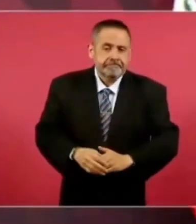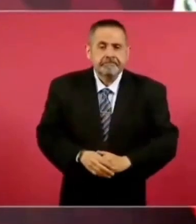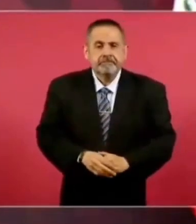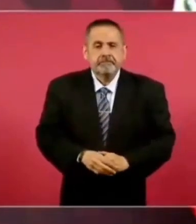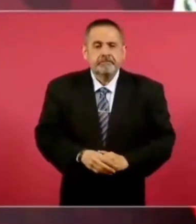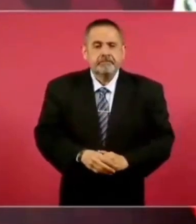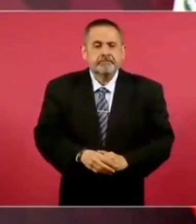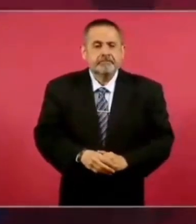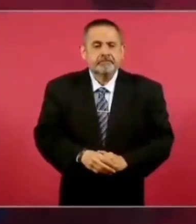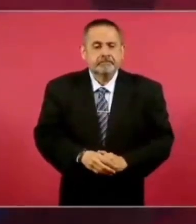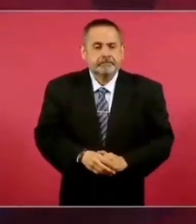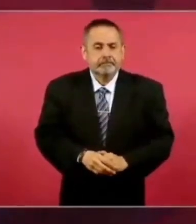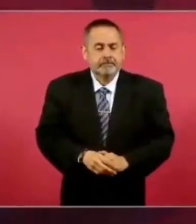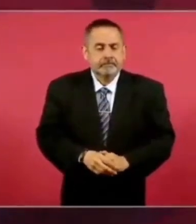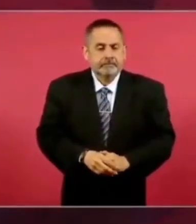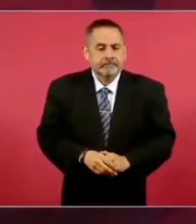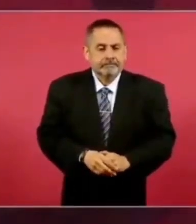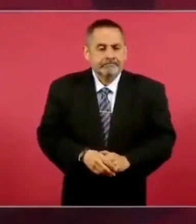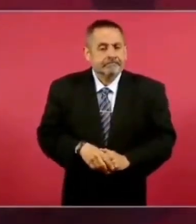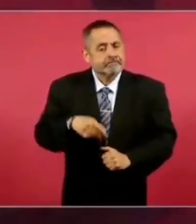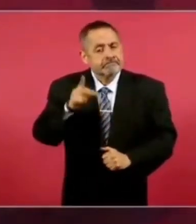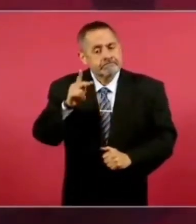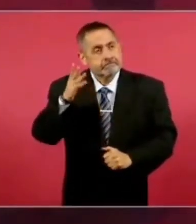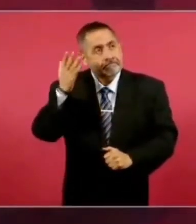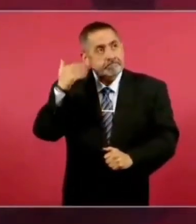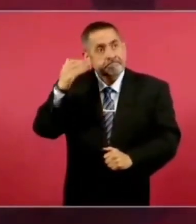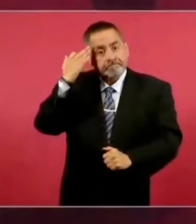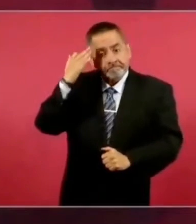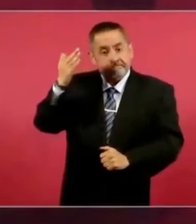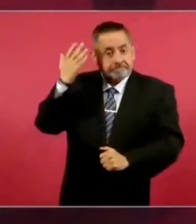Pero en aquellos tiempos